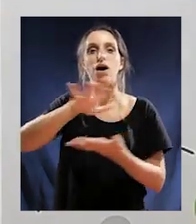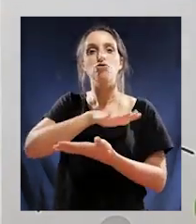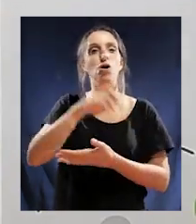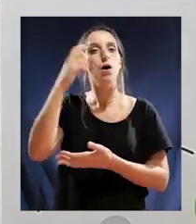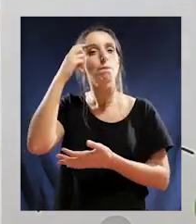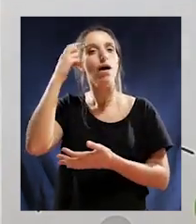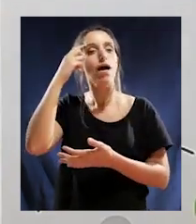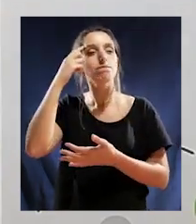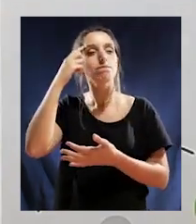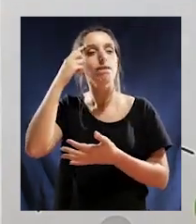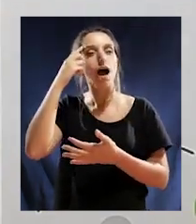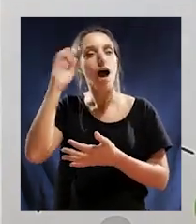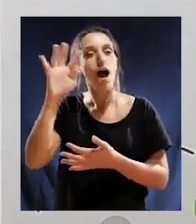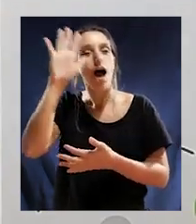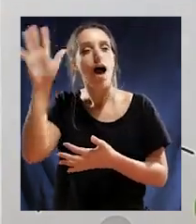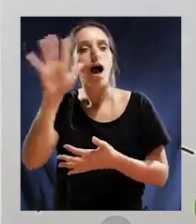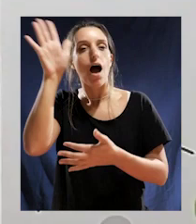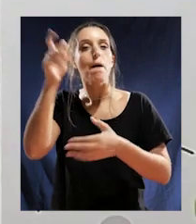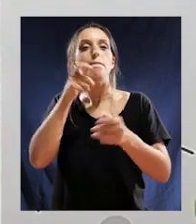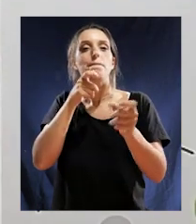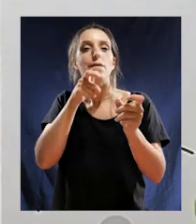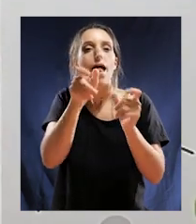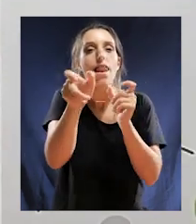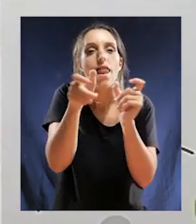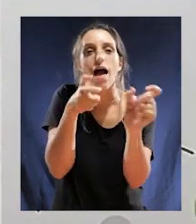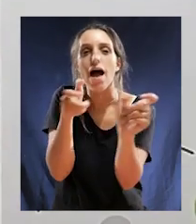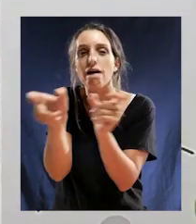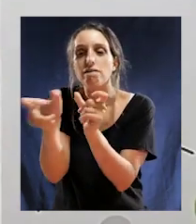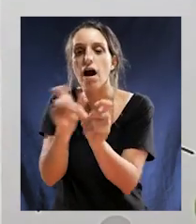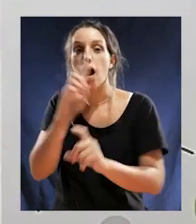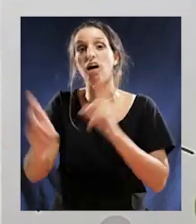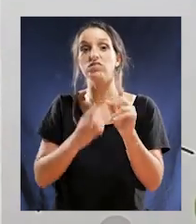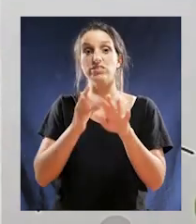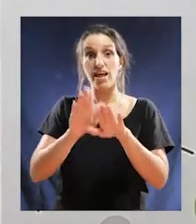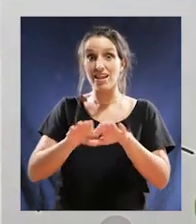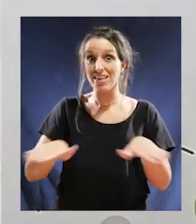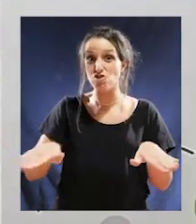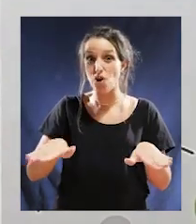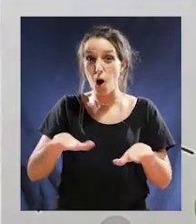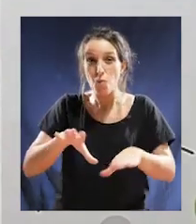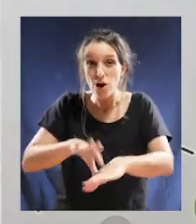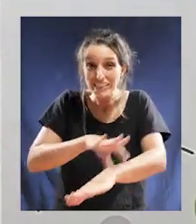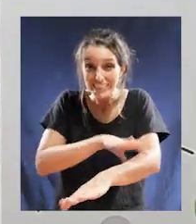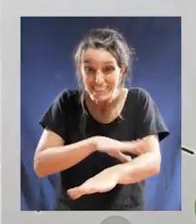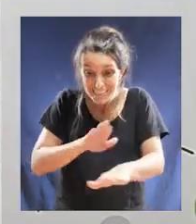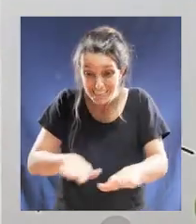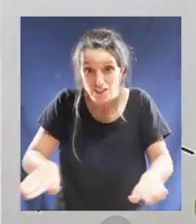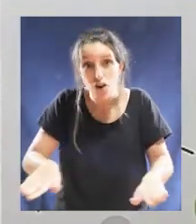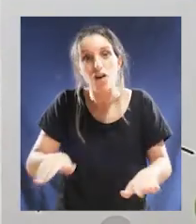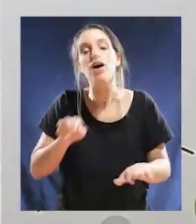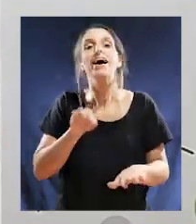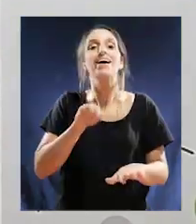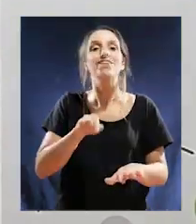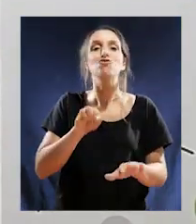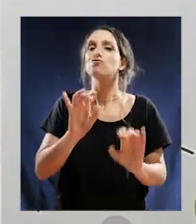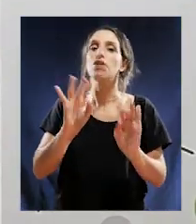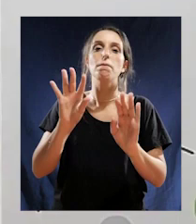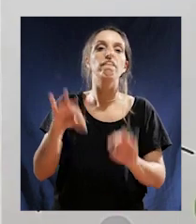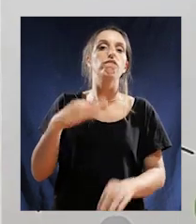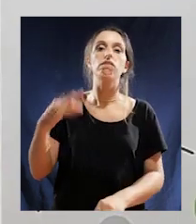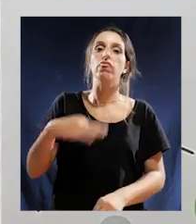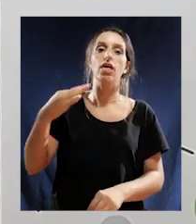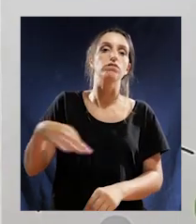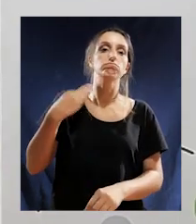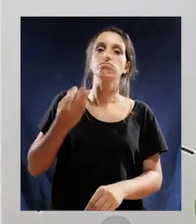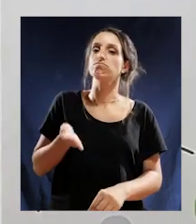ponerle pensamiento de anticipar alguna cosa a veces los niños incluso y los niños más pequeños aún más simplemente viven